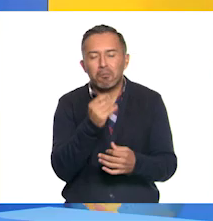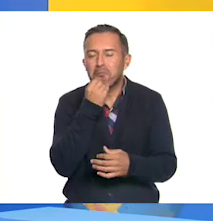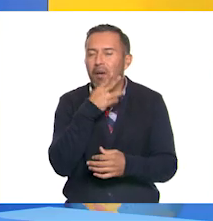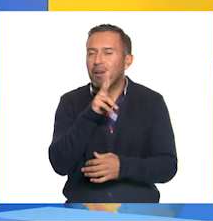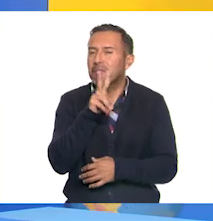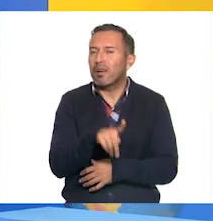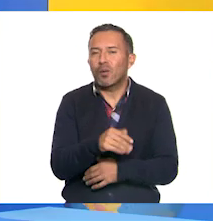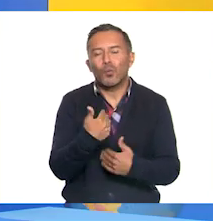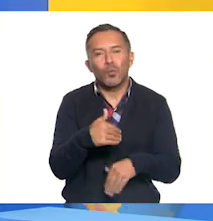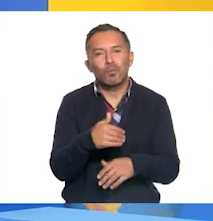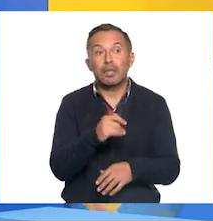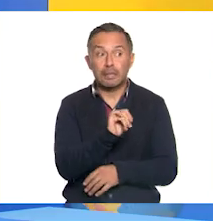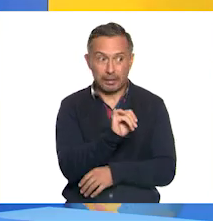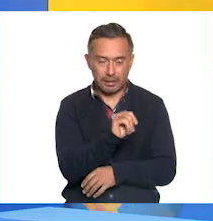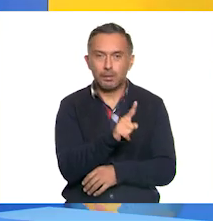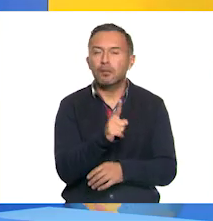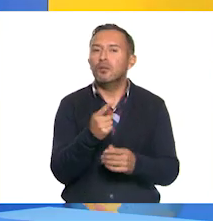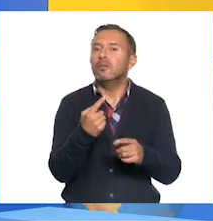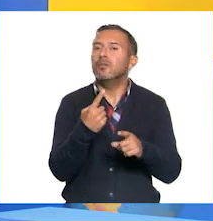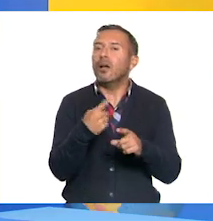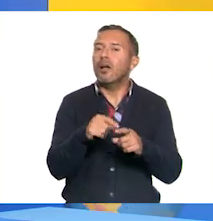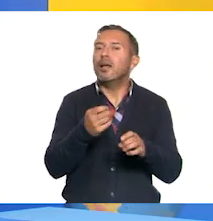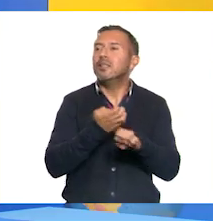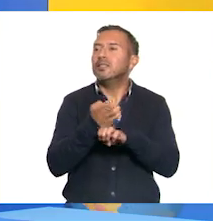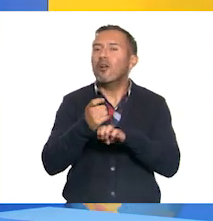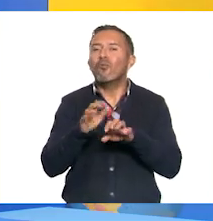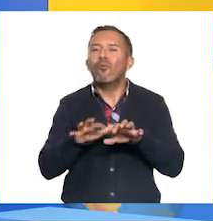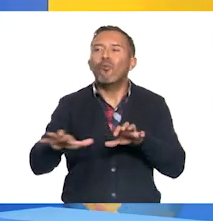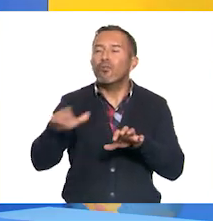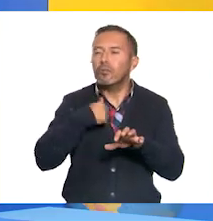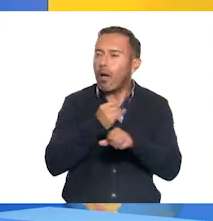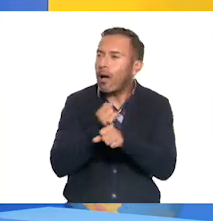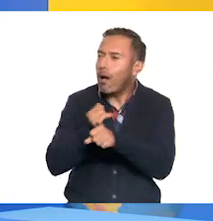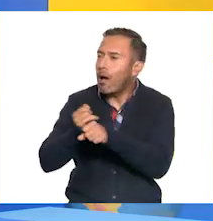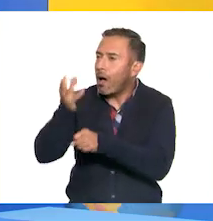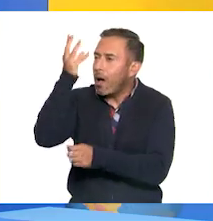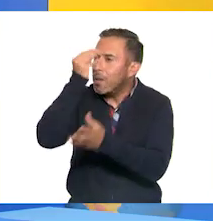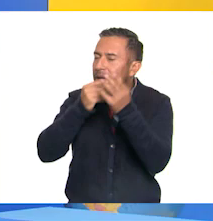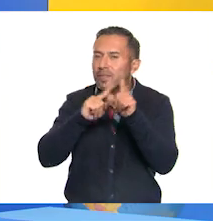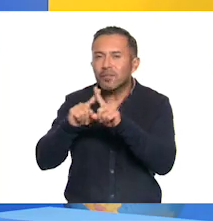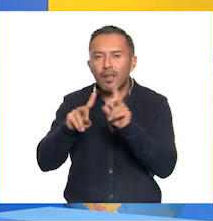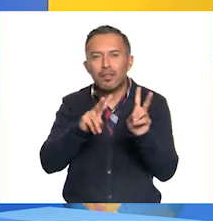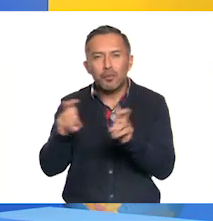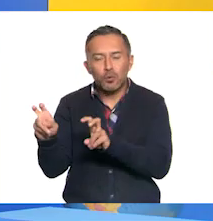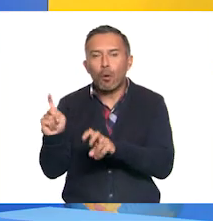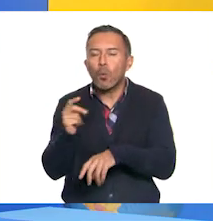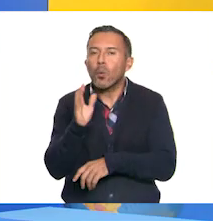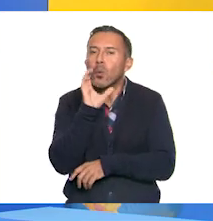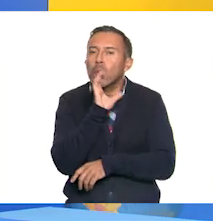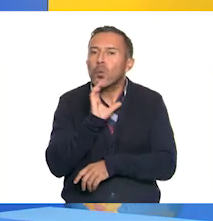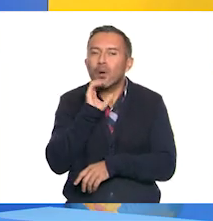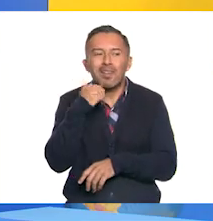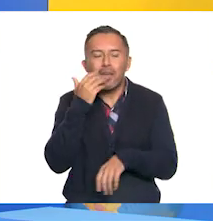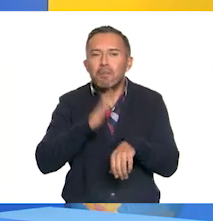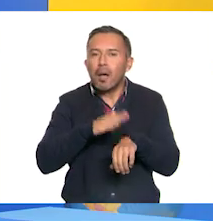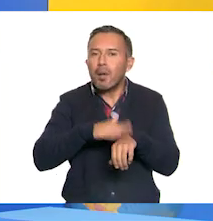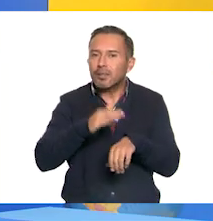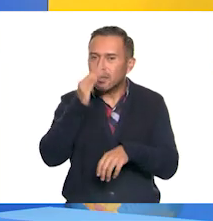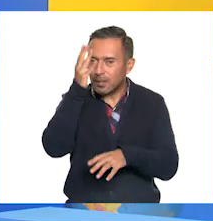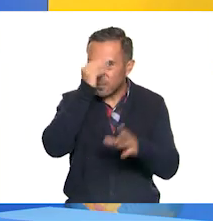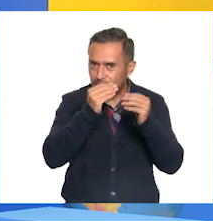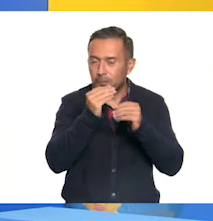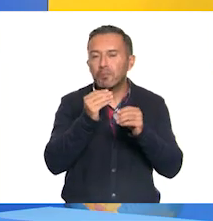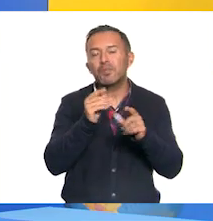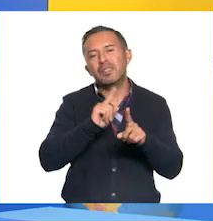Sí, yo aprendí muchas cosas de las distintas entidades y me quedo con la curiosidad de investigar más acerca de las actividades